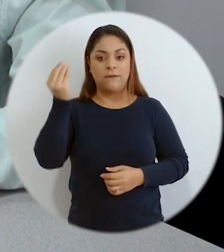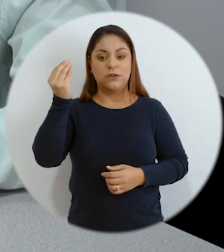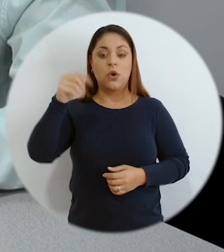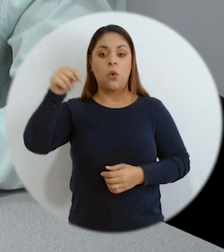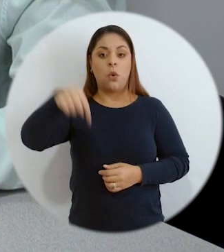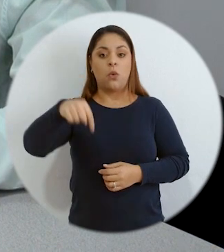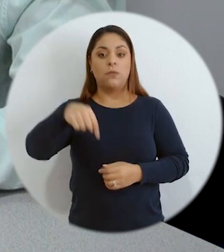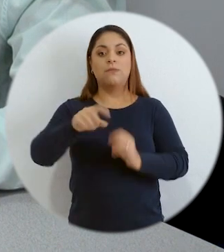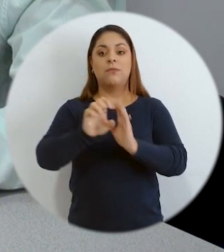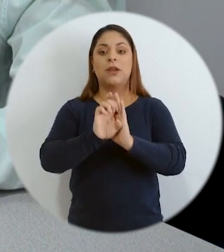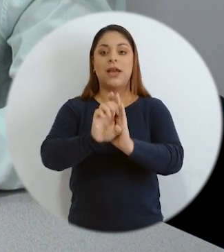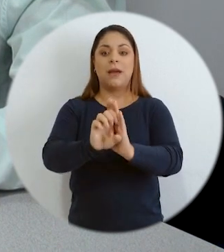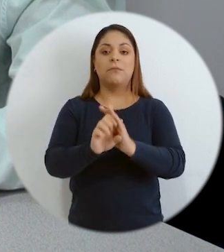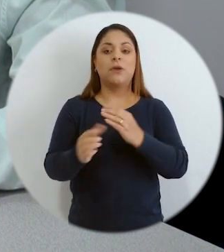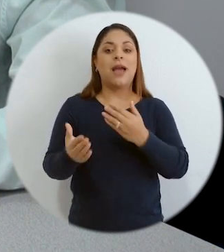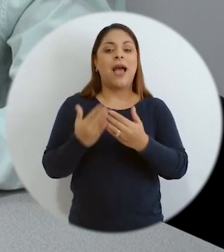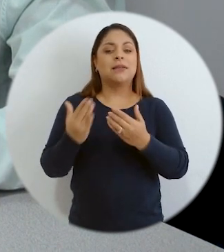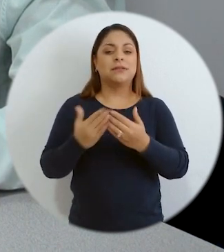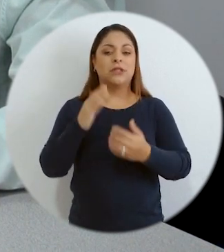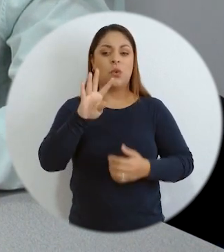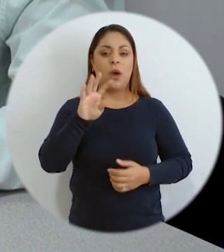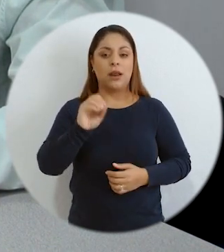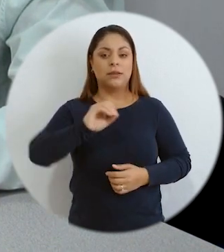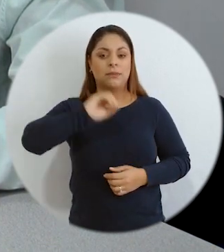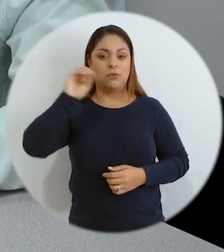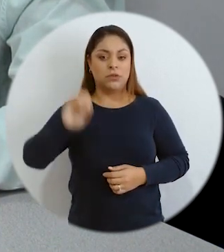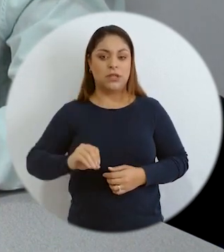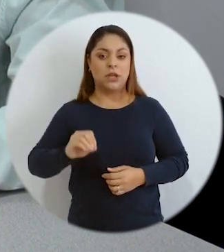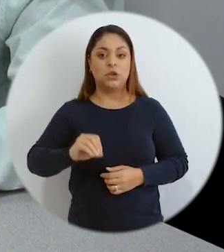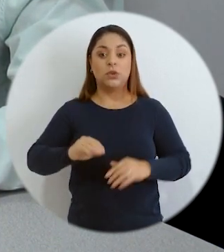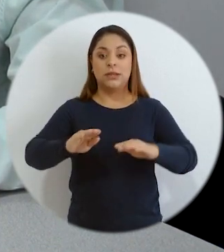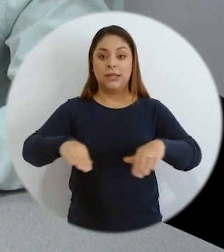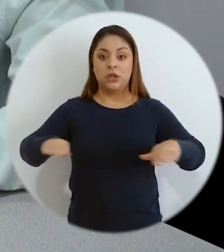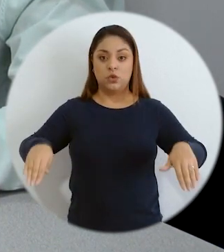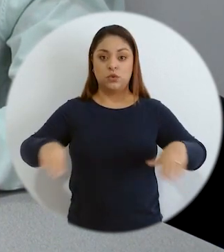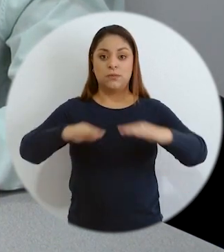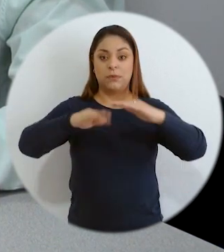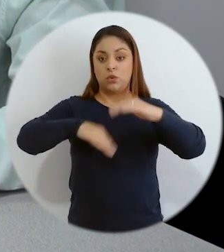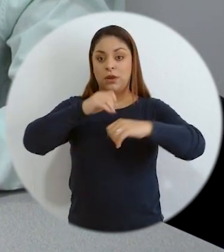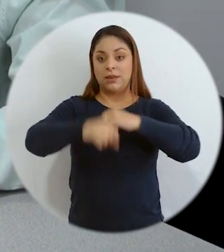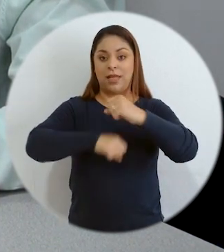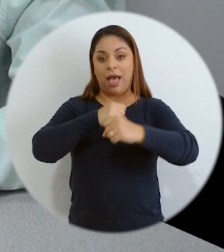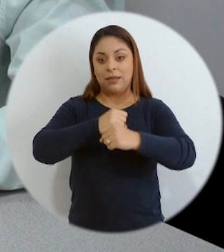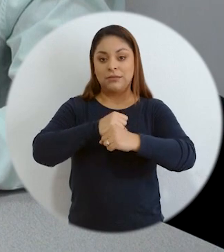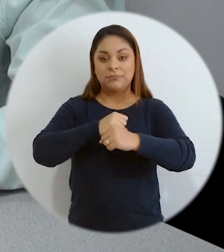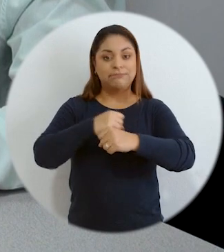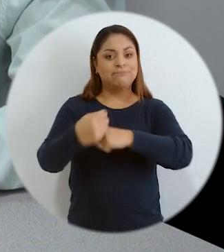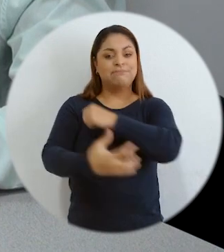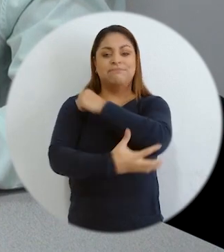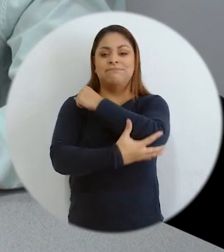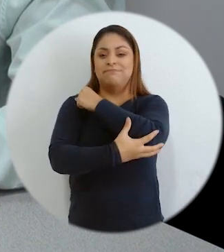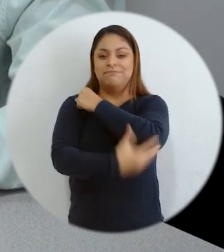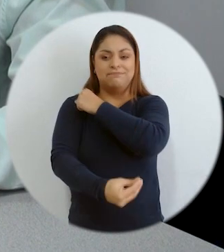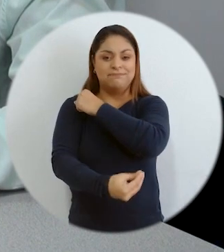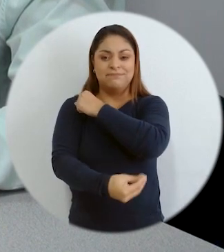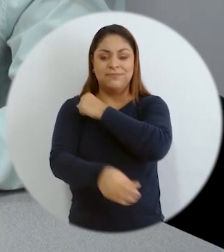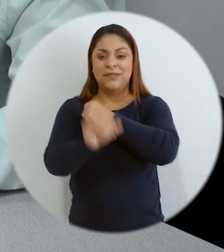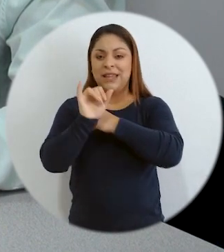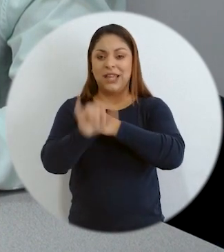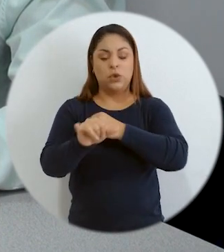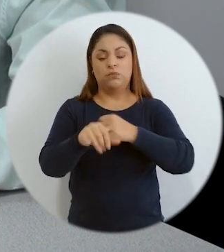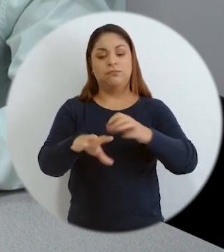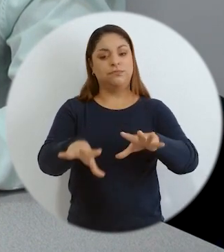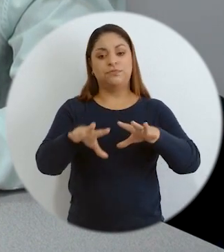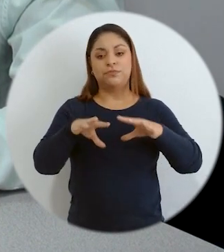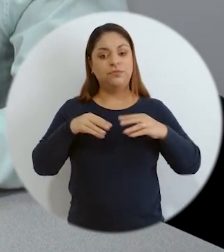muchas personas jóvenes. Hoy tenemos, por ejemplo, casi un 40% de nuestra población menor de edad en situación de pobreza. Eso es absolutamente inaceptable en